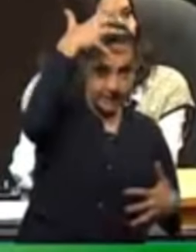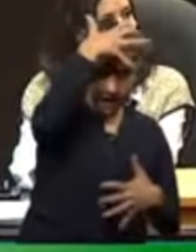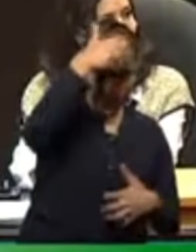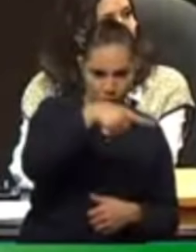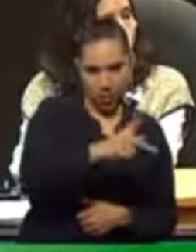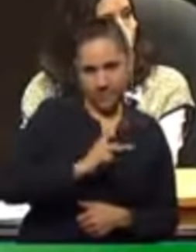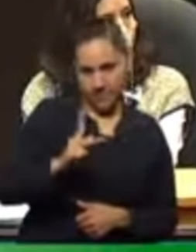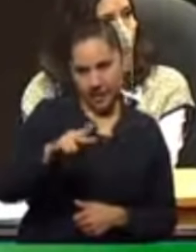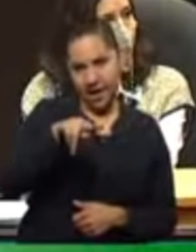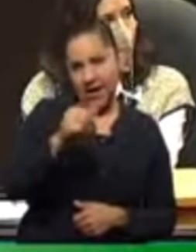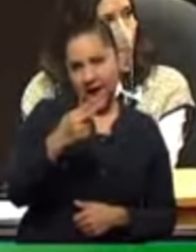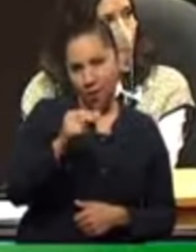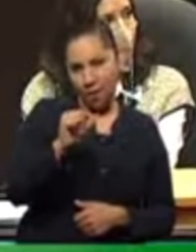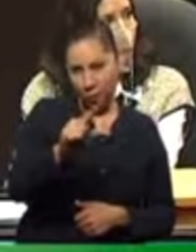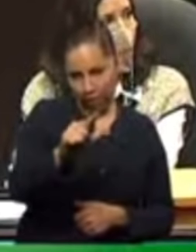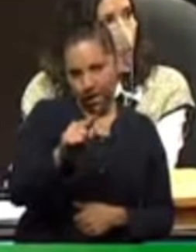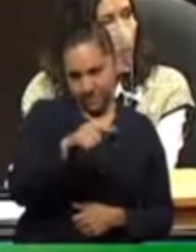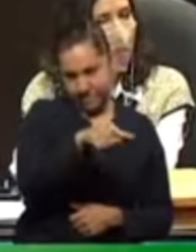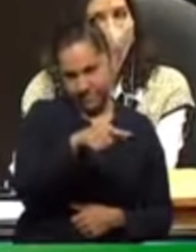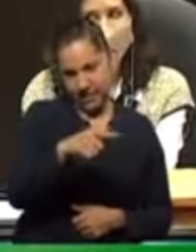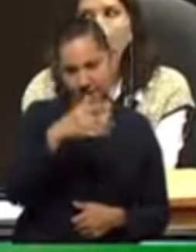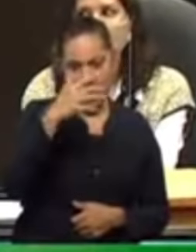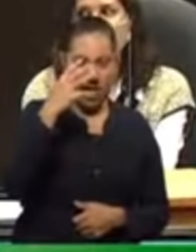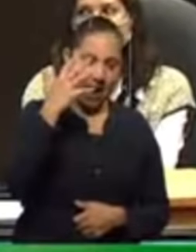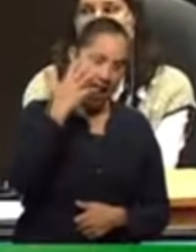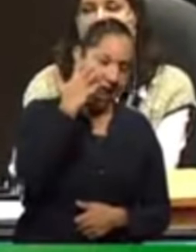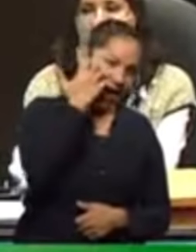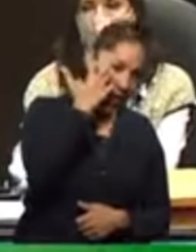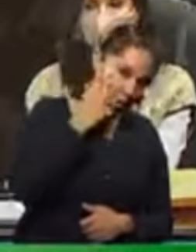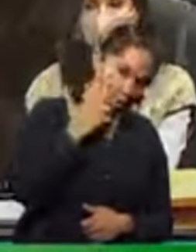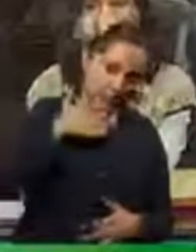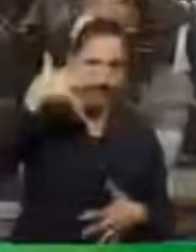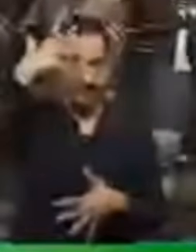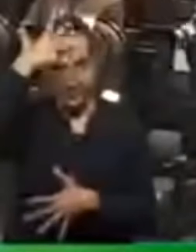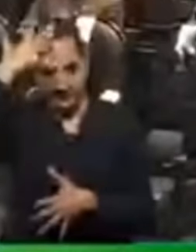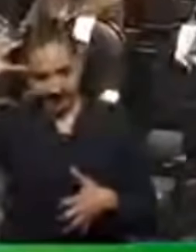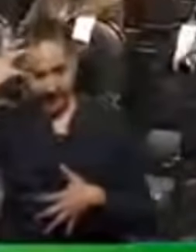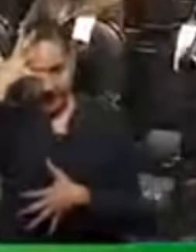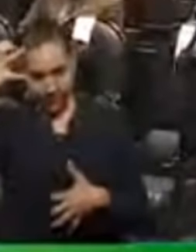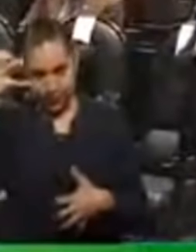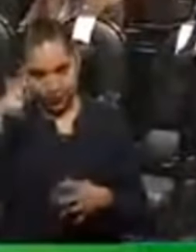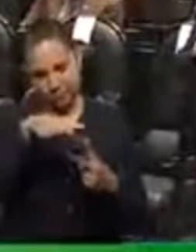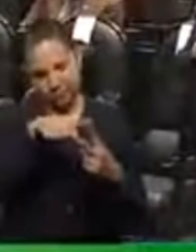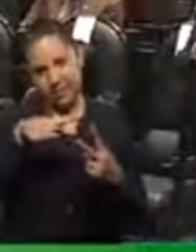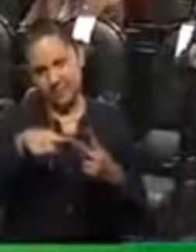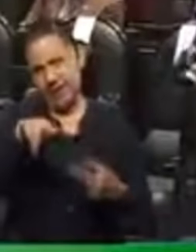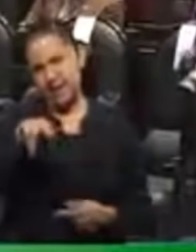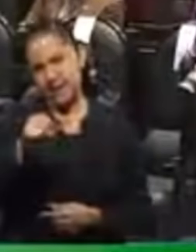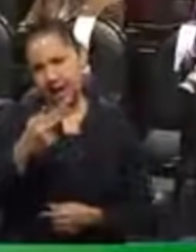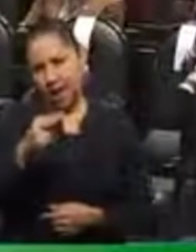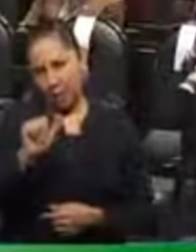nahuales. Mis nahuales. Mis nahuales.